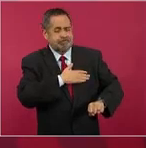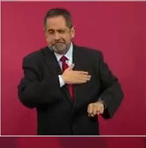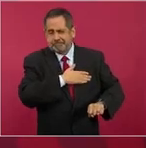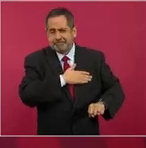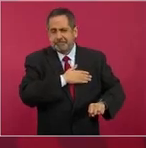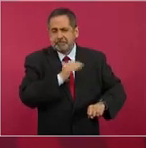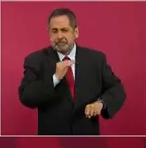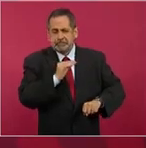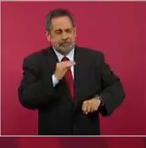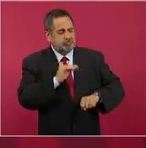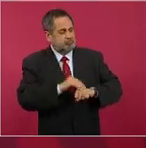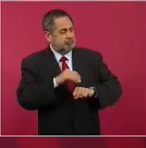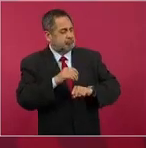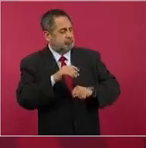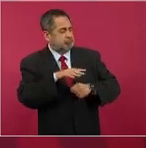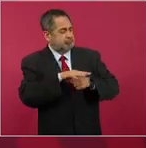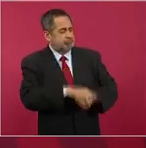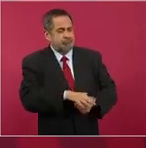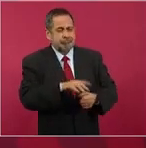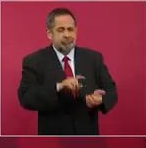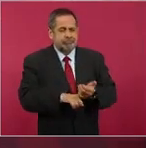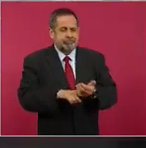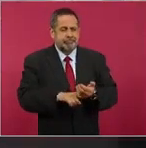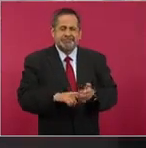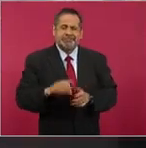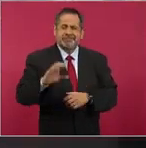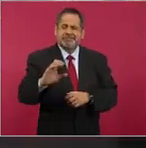un sistema colonialista